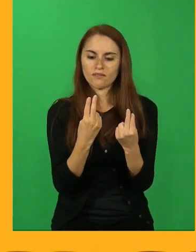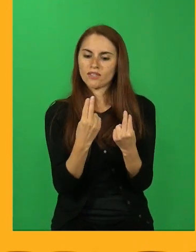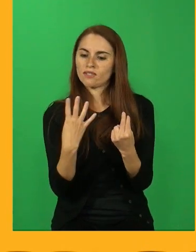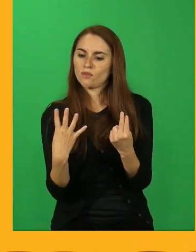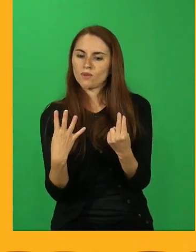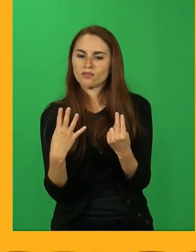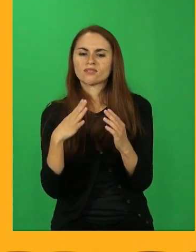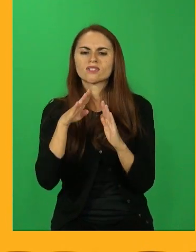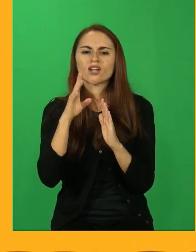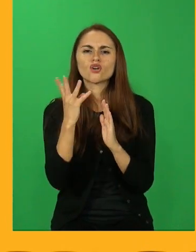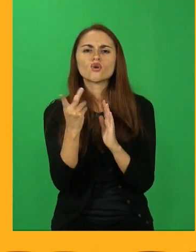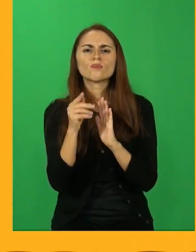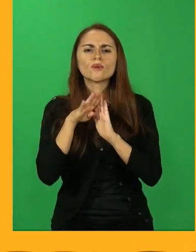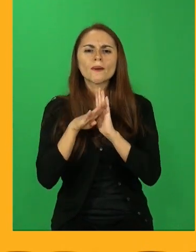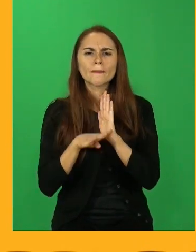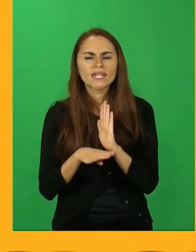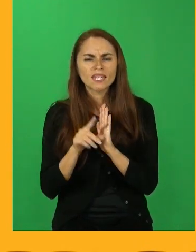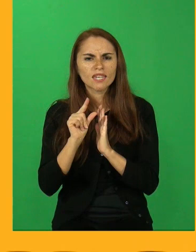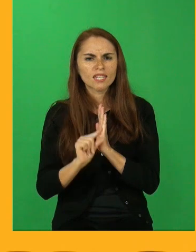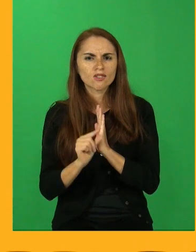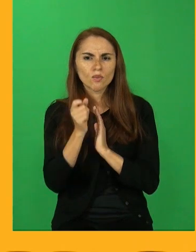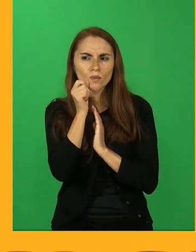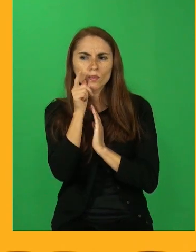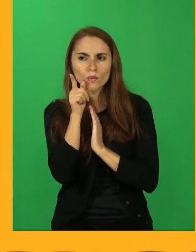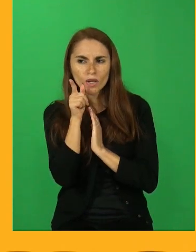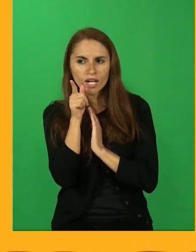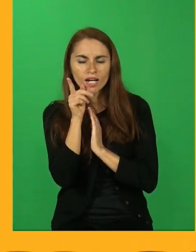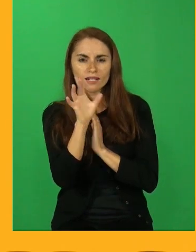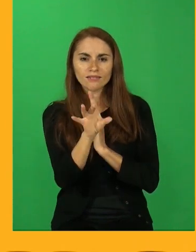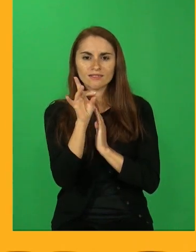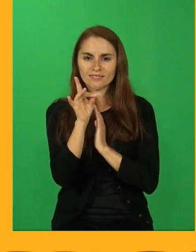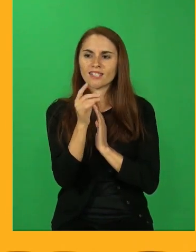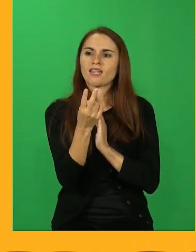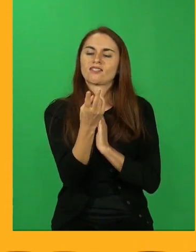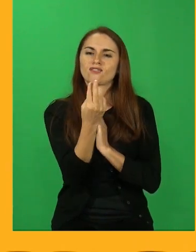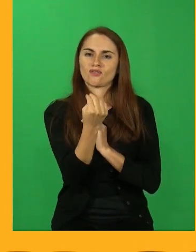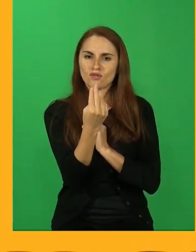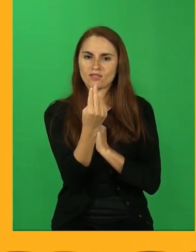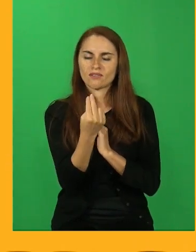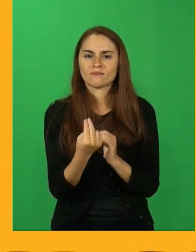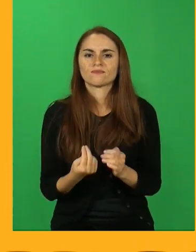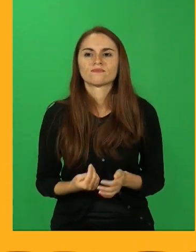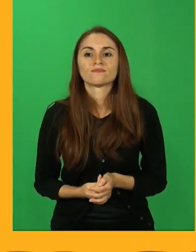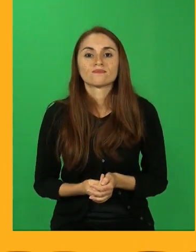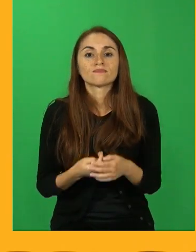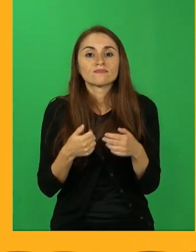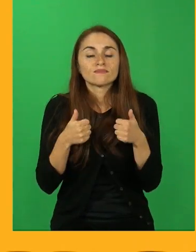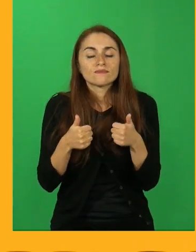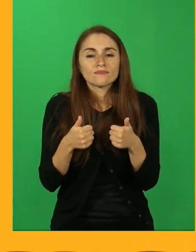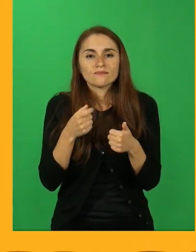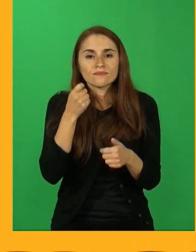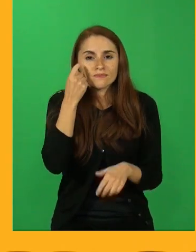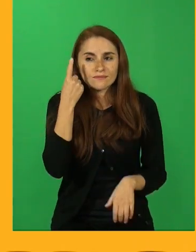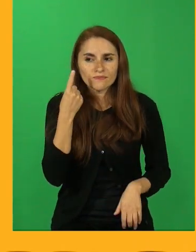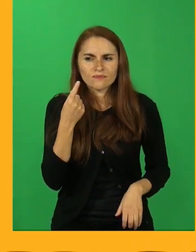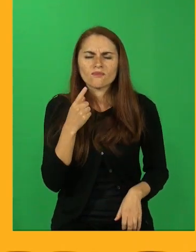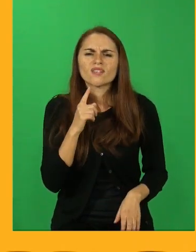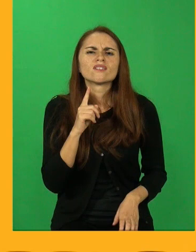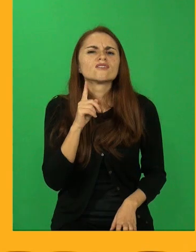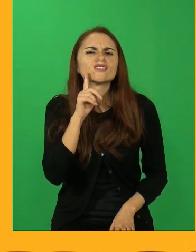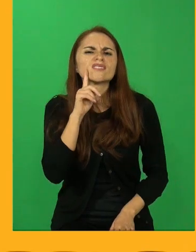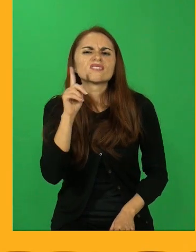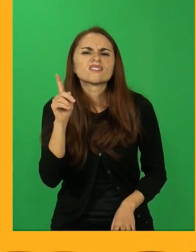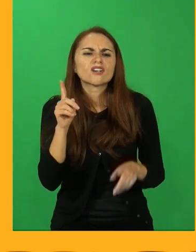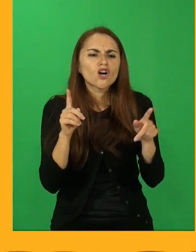¿cuál es el mínimo común múltiplo? El más pequeño y en este caso sería 12. Entonces, ¿quién de los dos